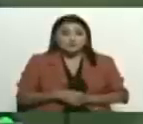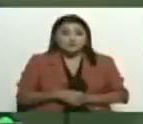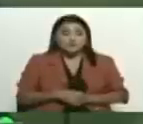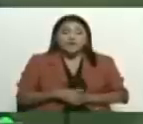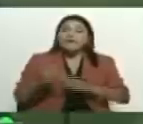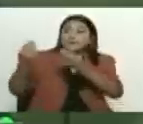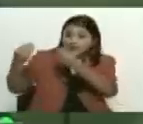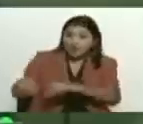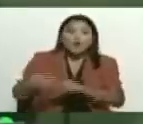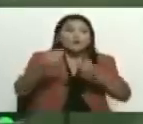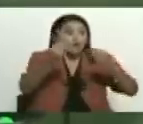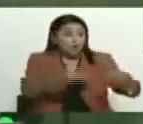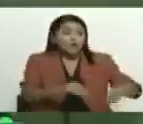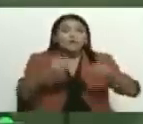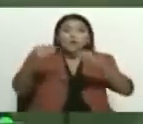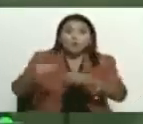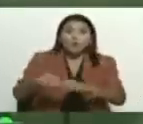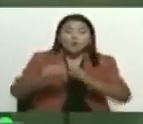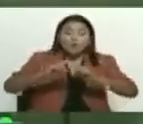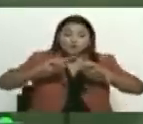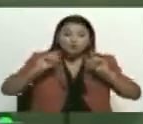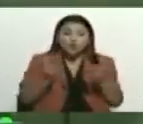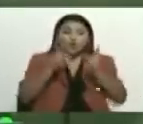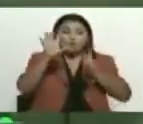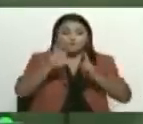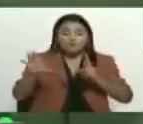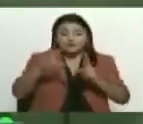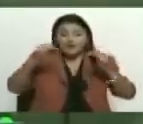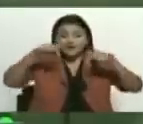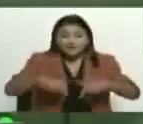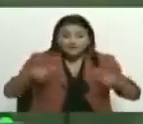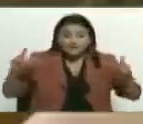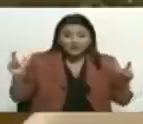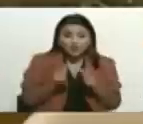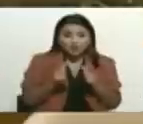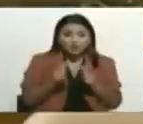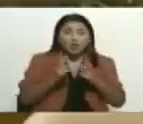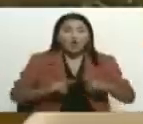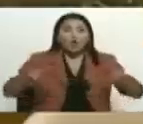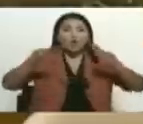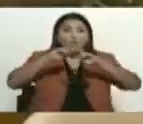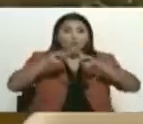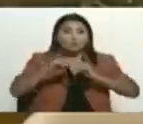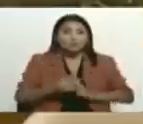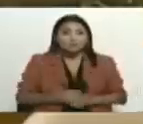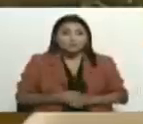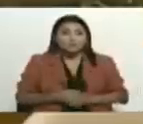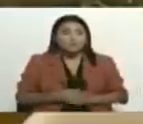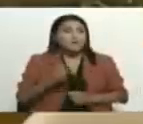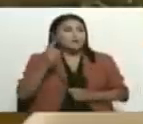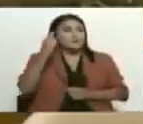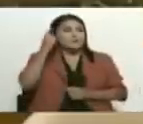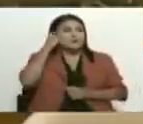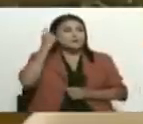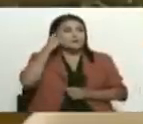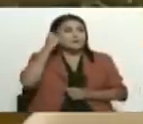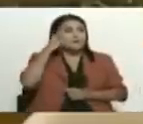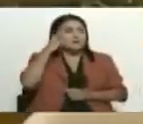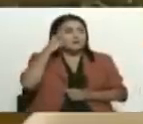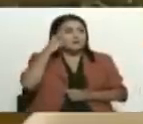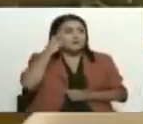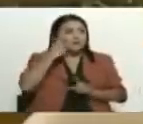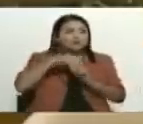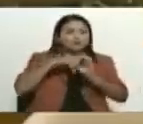consenso, incluyendo en esta Asamblea General, lo cual presupone poner fin a la mentalidad de suma cero y en su